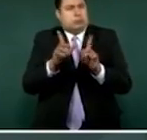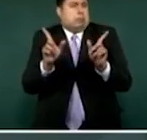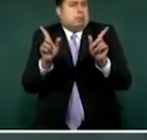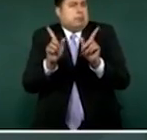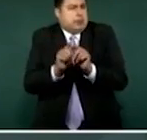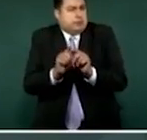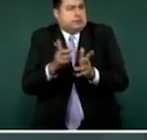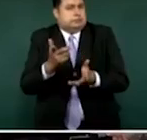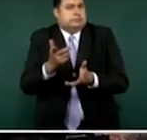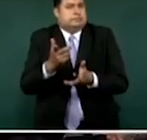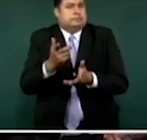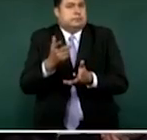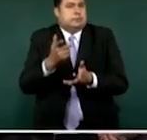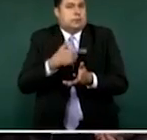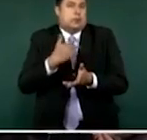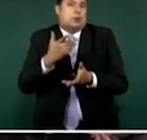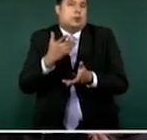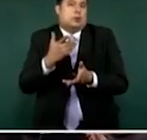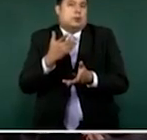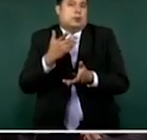Voy a hablar de corrido